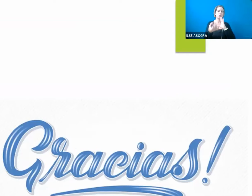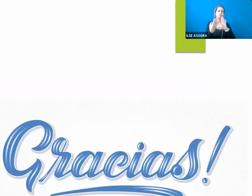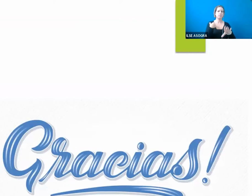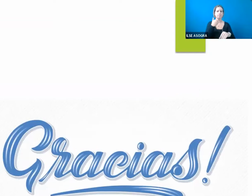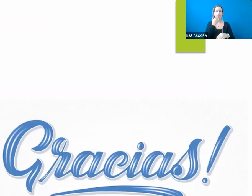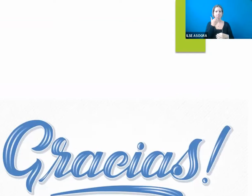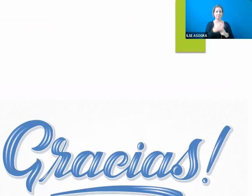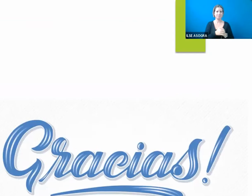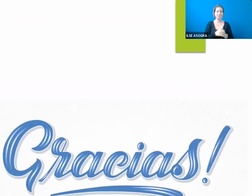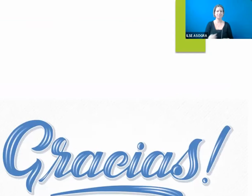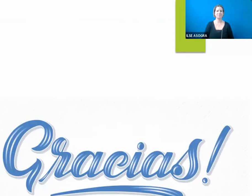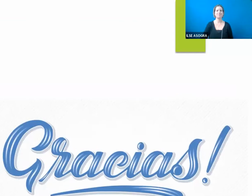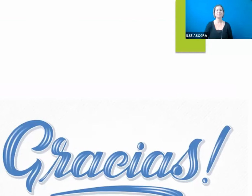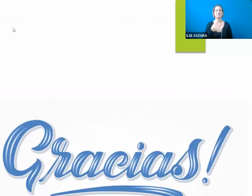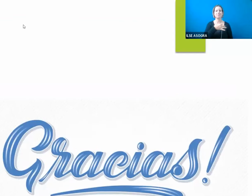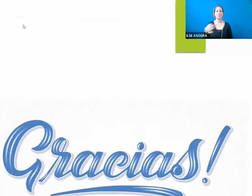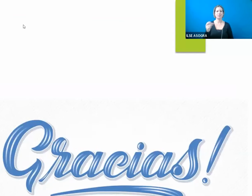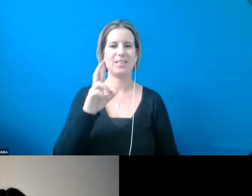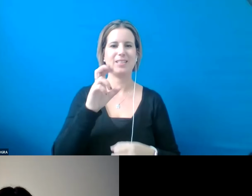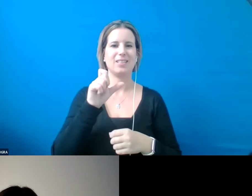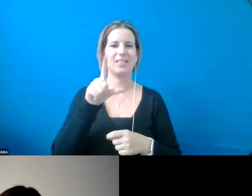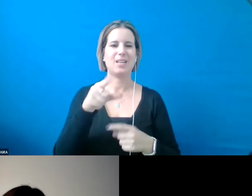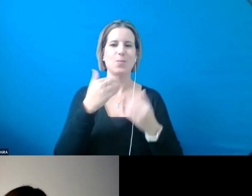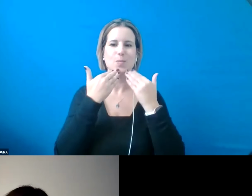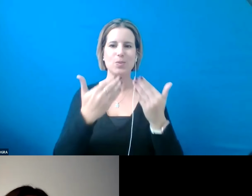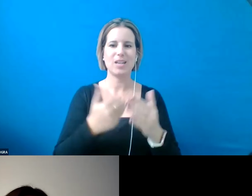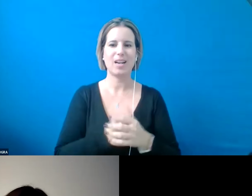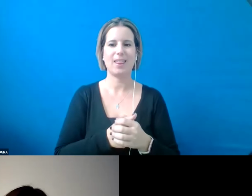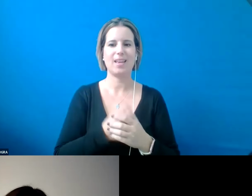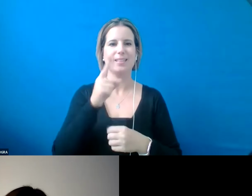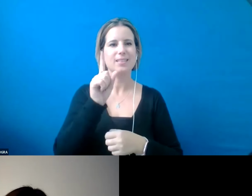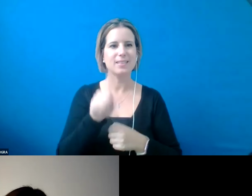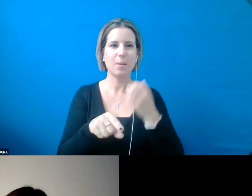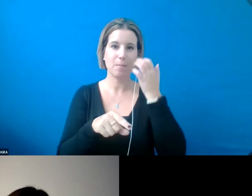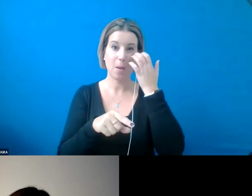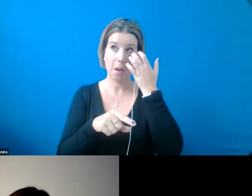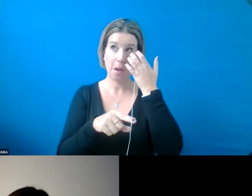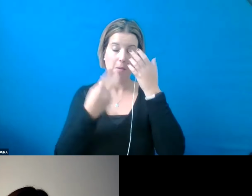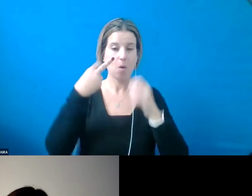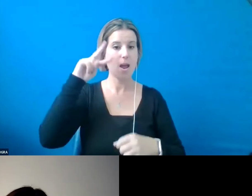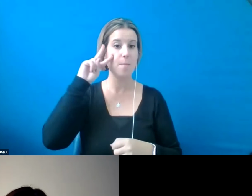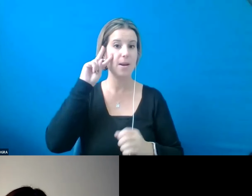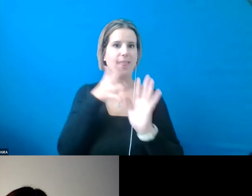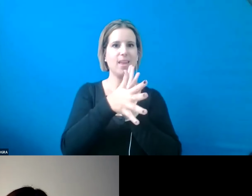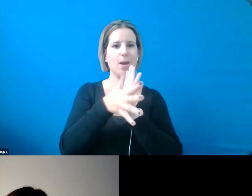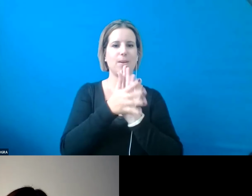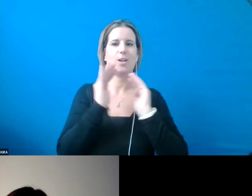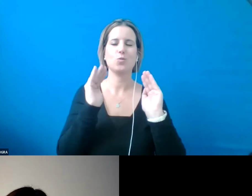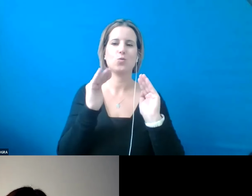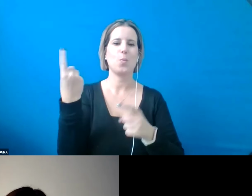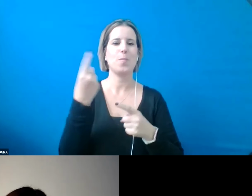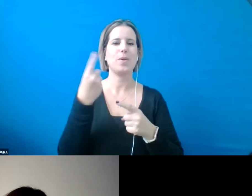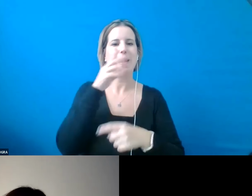y ya está perfecto Raquel muchísimas gracias muchísimas gracias también por traer una experiencia de la primera